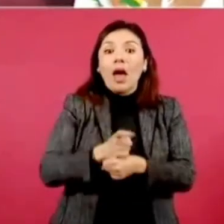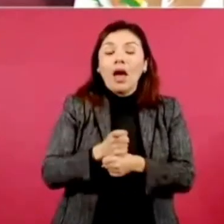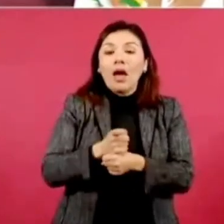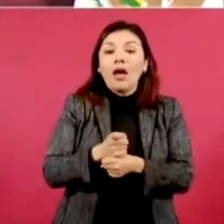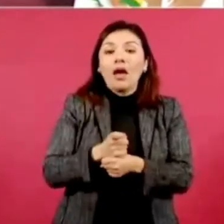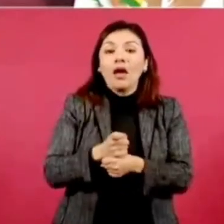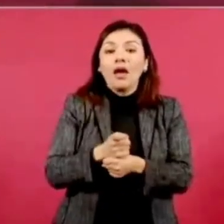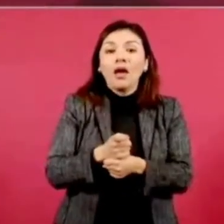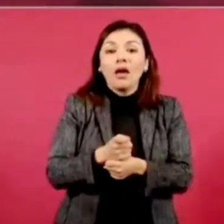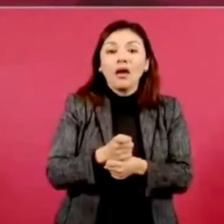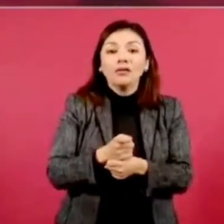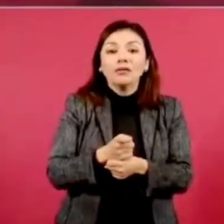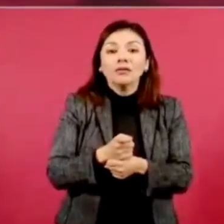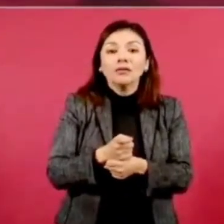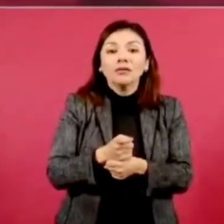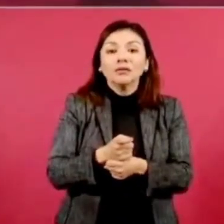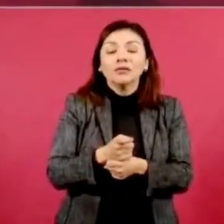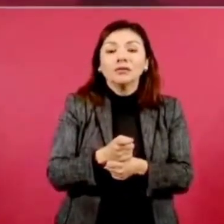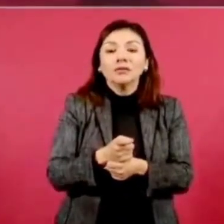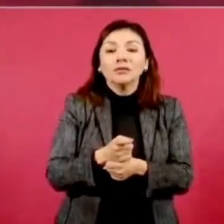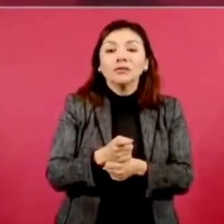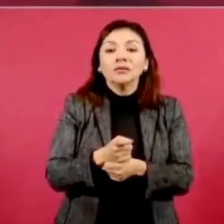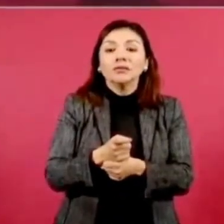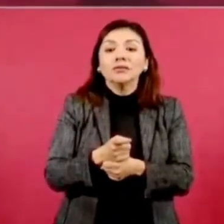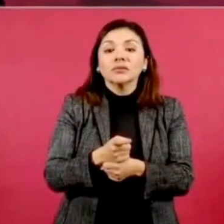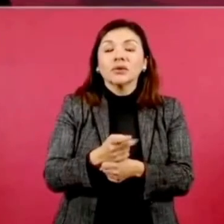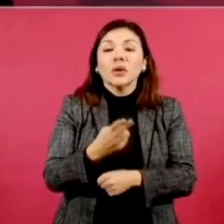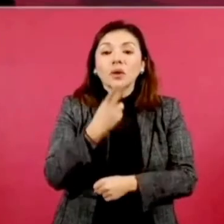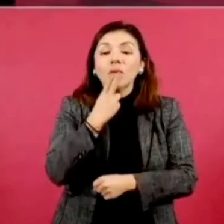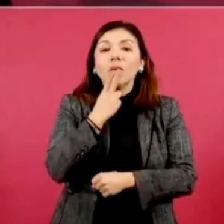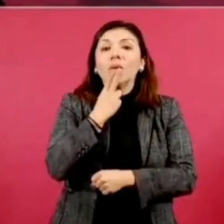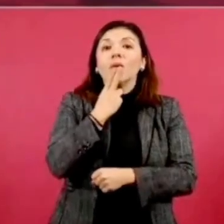a estar